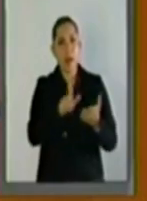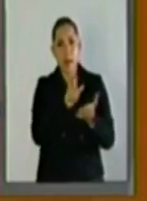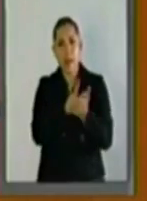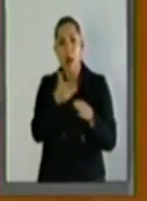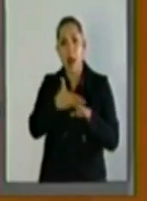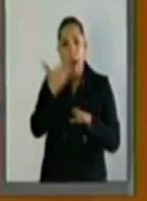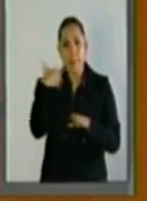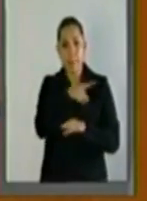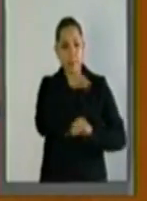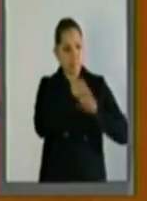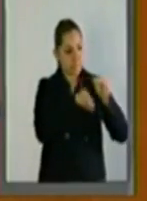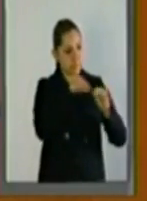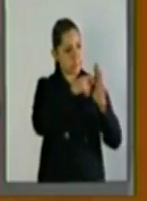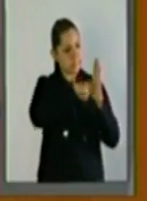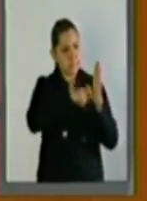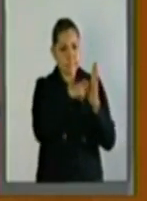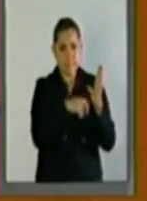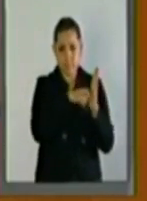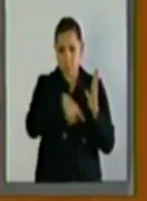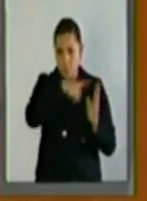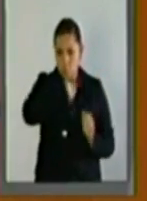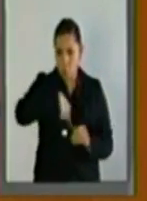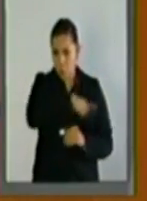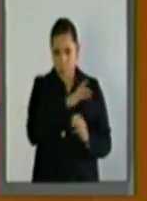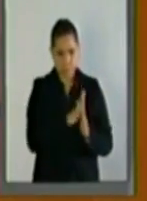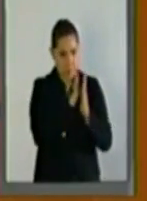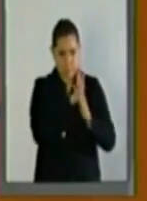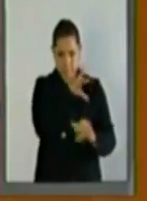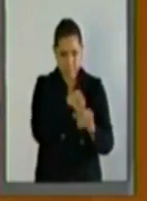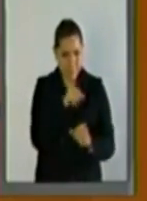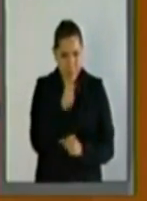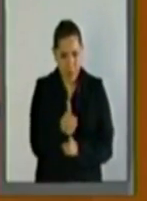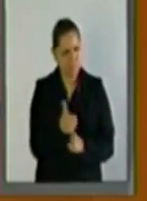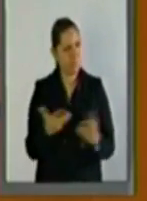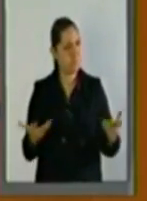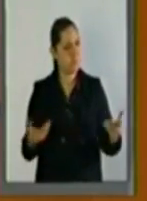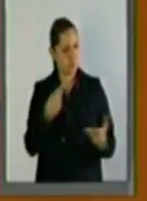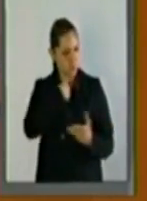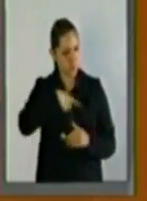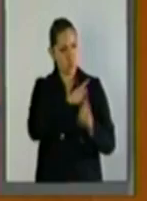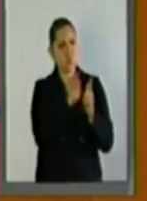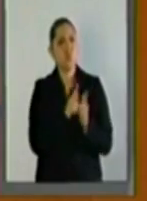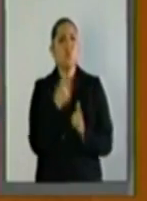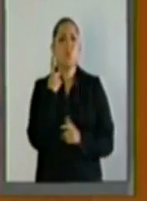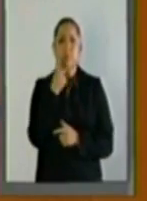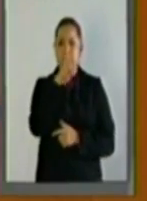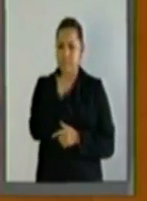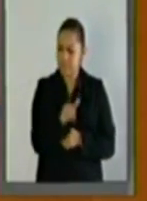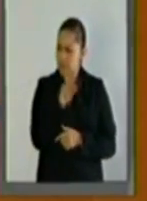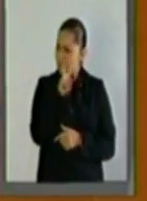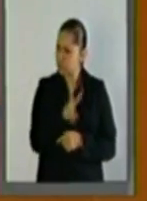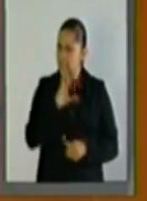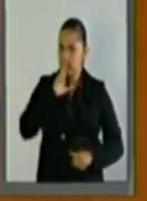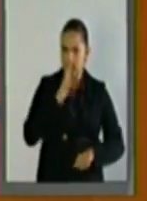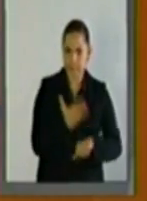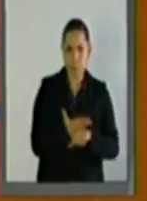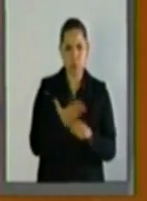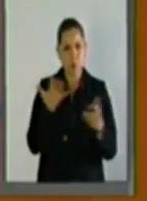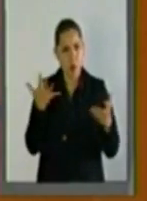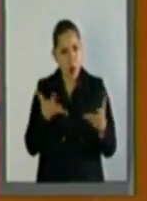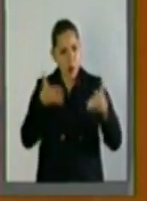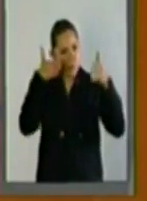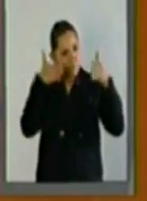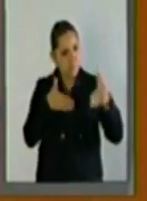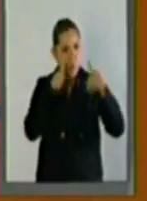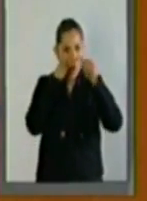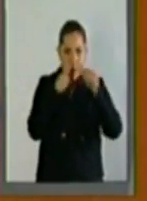en el Poder Legislativo. En el PRI, con toda responsabilidad, se ha actuado y se han tomado las medidas.